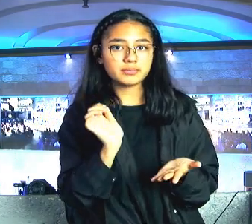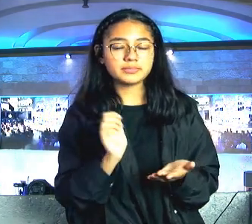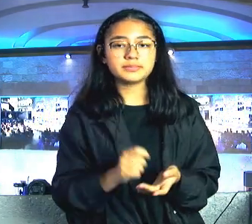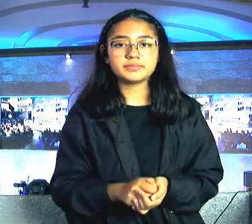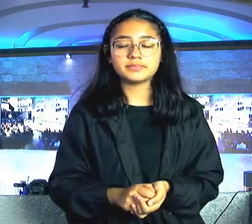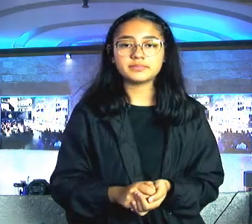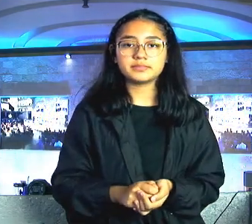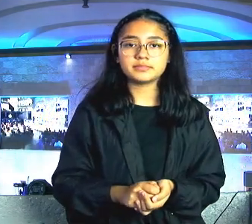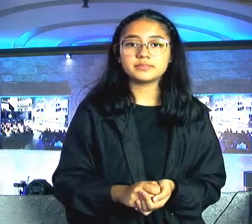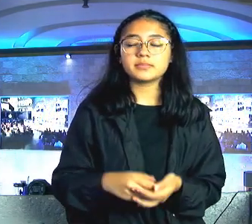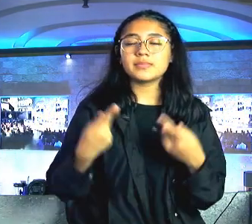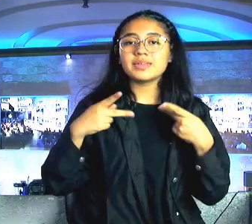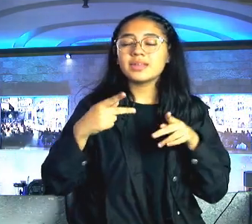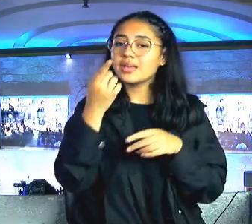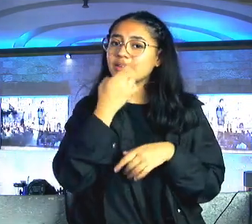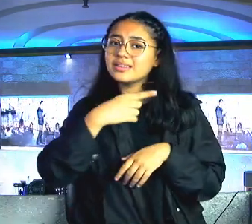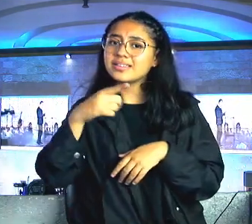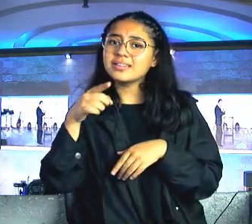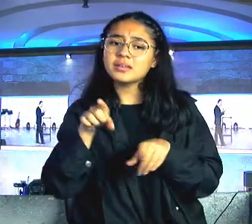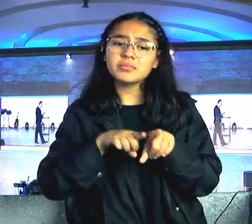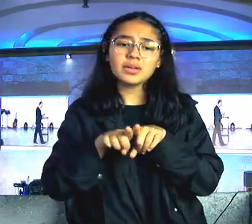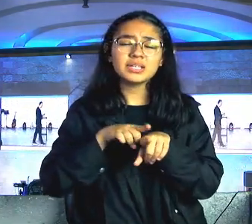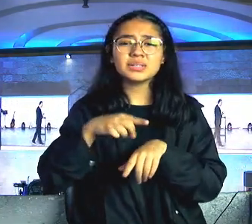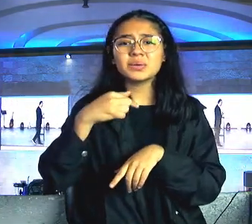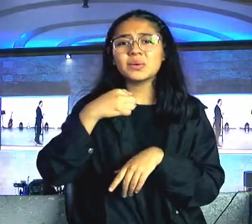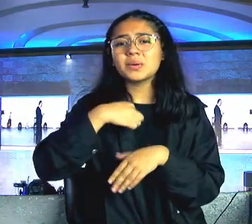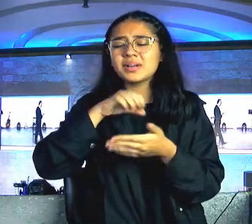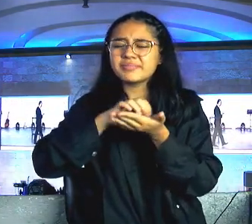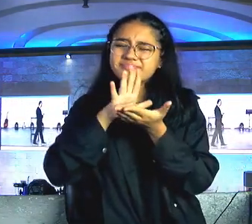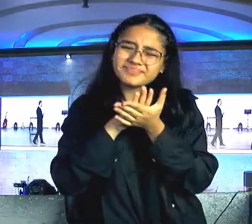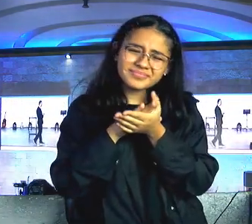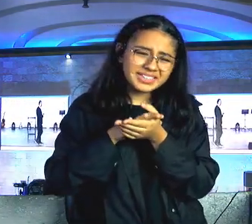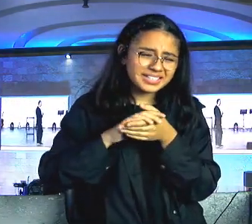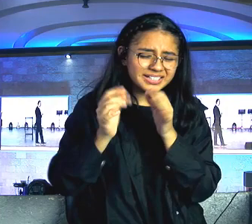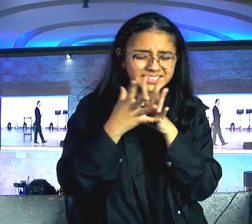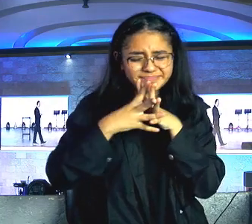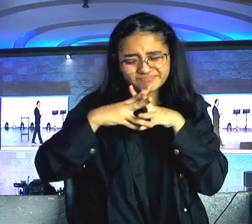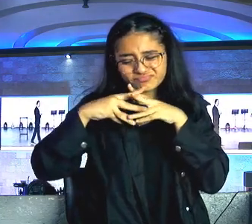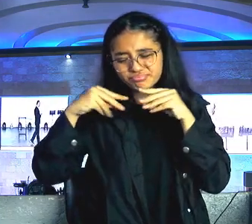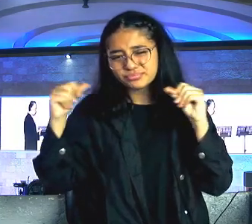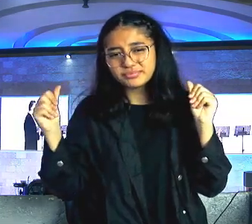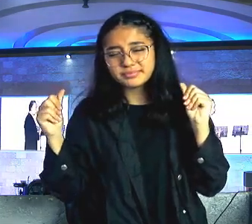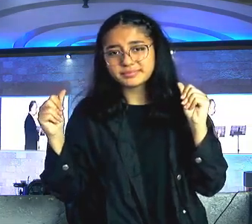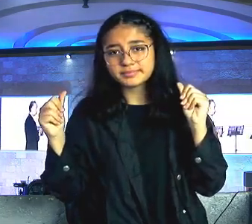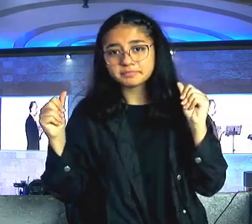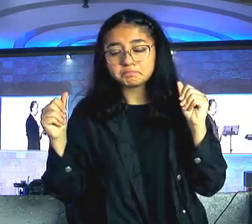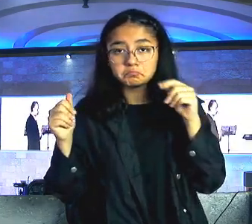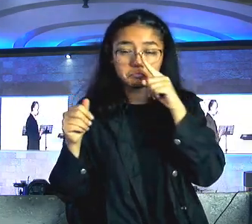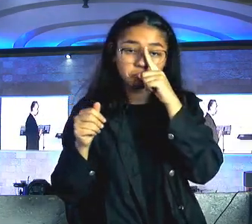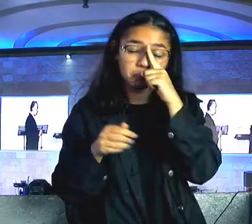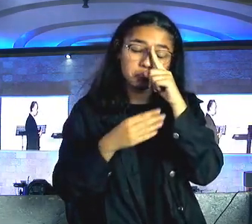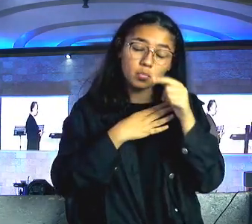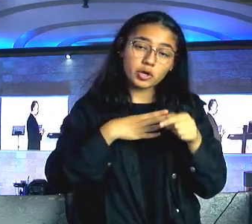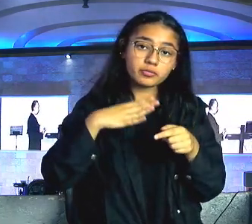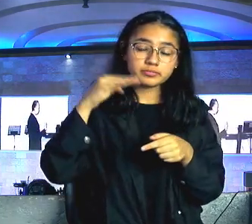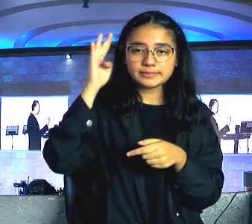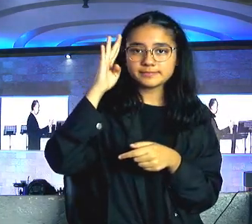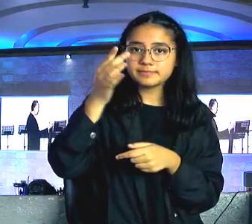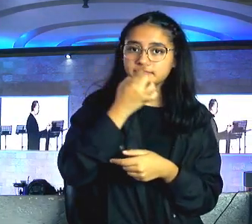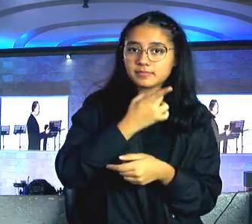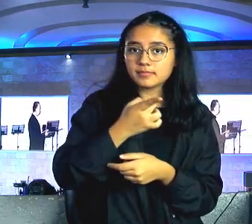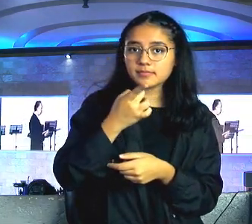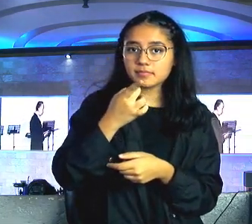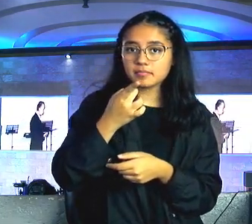Hay gente que dice: hermano, es que mi matrimonio se está destruyendo. Bueno, el Señor te había dicho: sé fiel